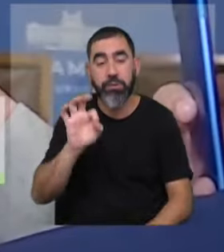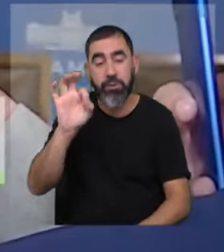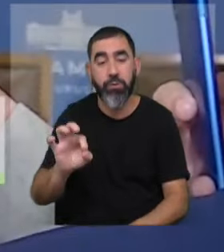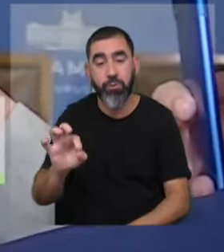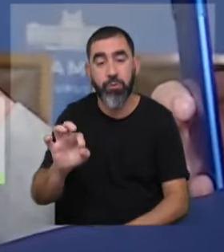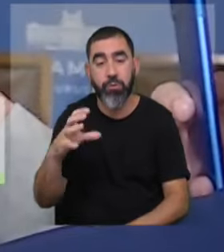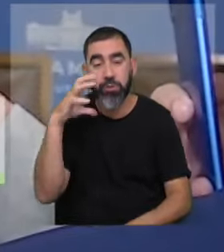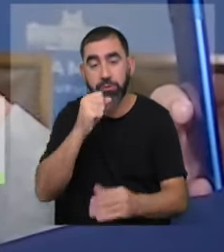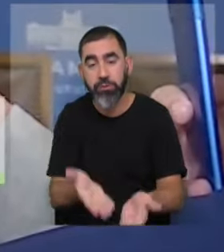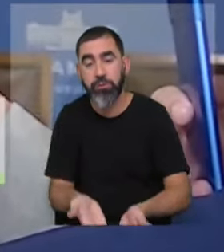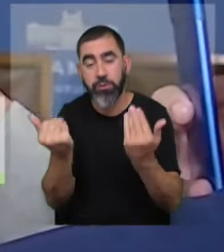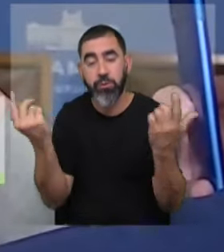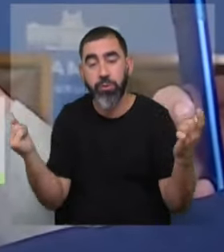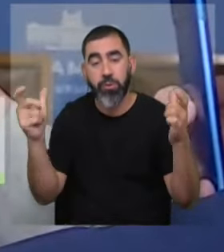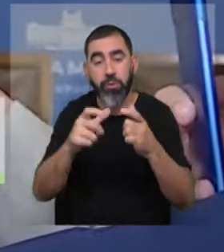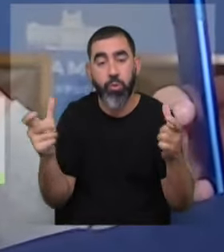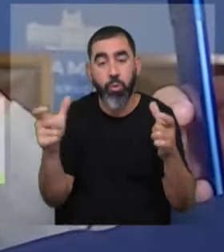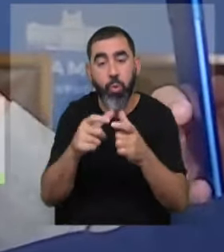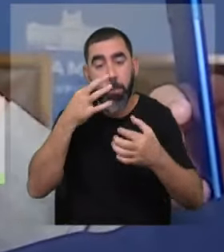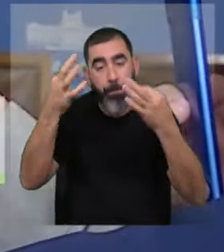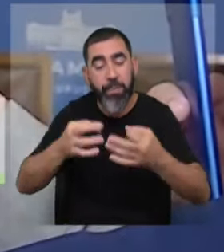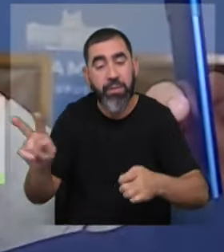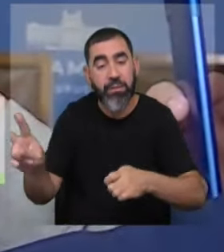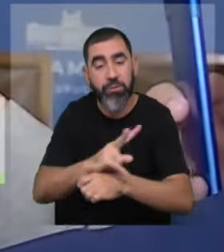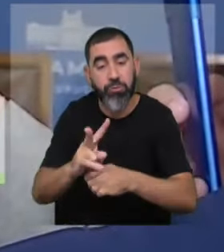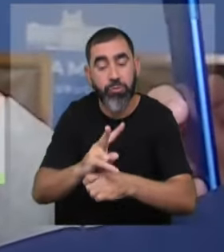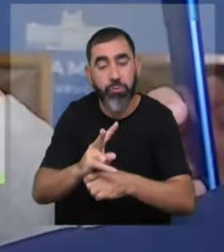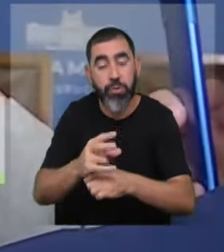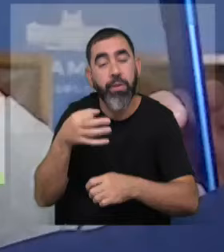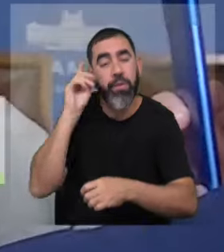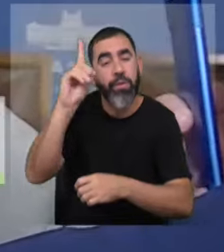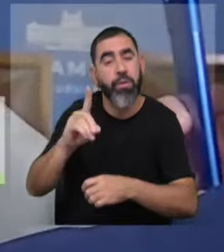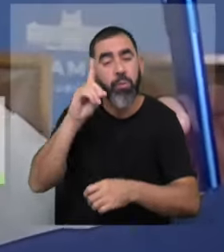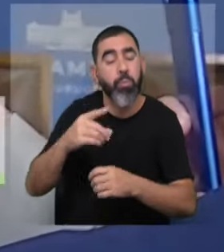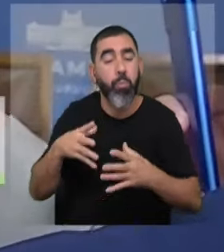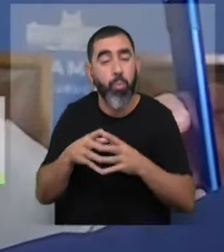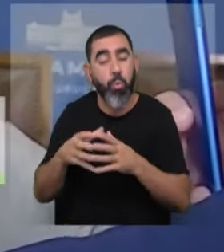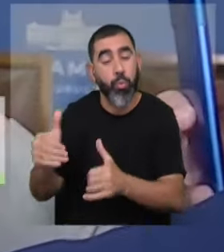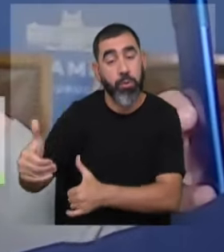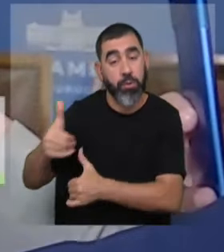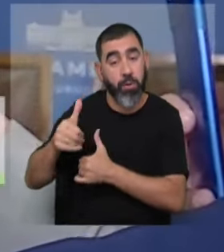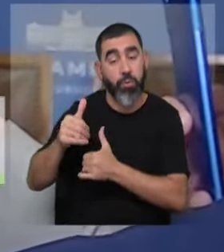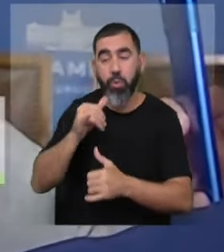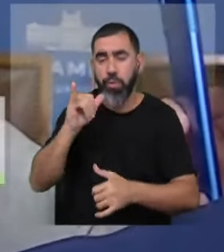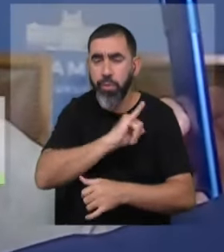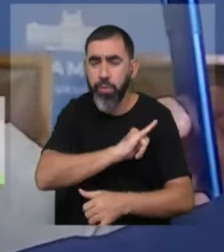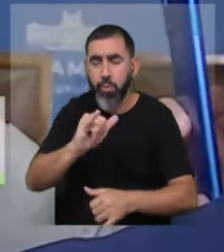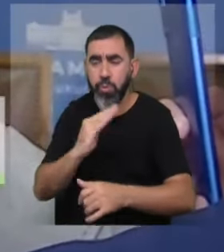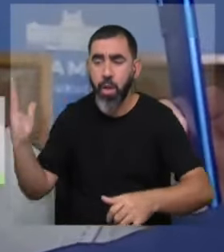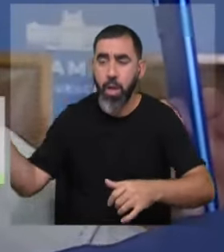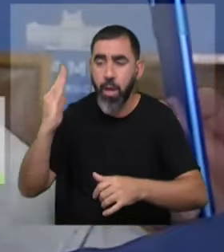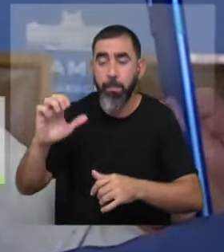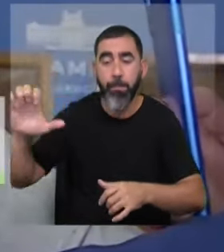carácter secreto de la sesión de la Comisión Especial de Seguridad en la que el diputado cabildante Sebastián Kall denunció amenazas